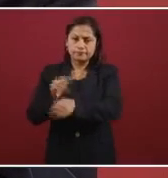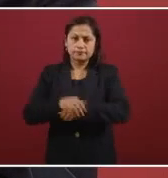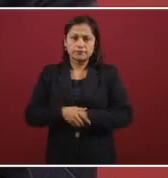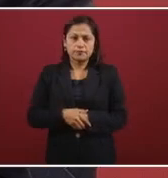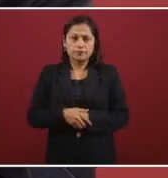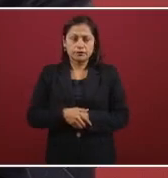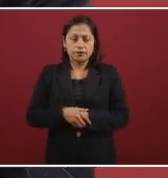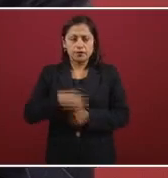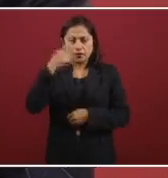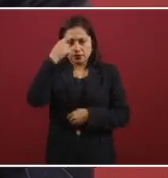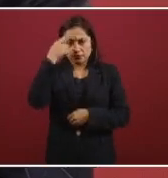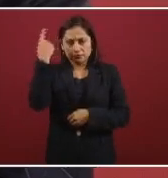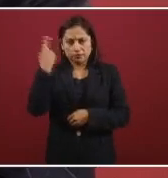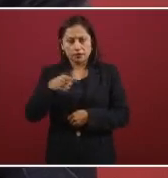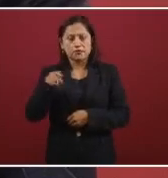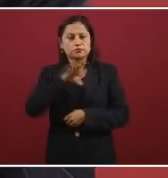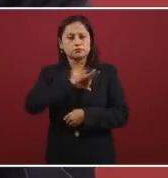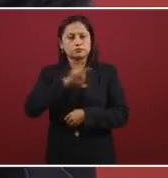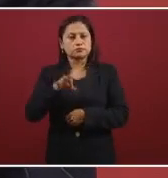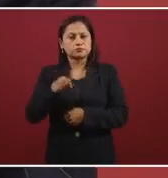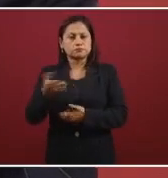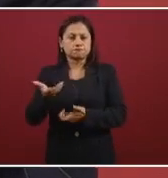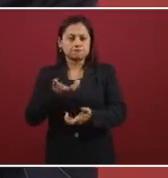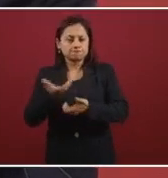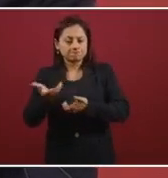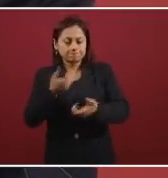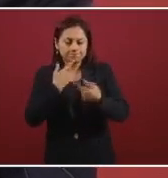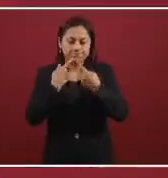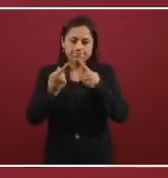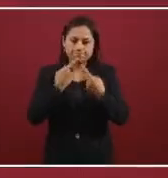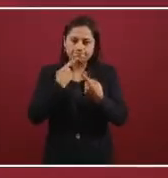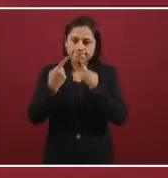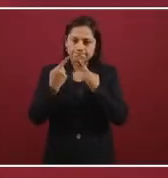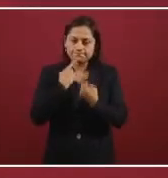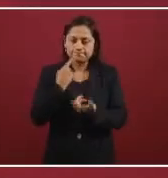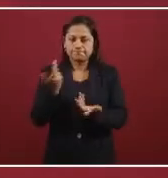buscar el diálogo entre las partes y